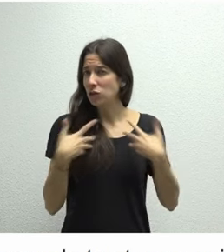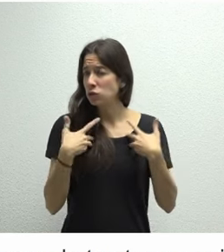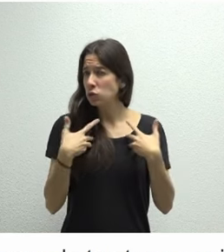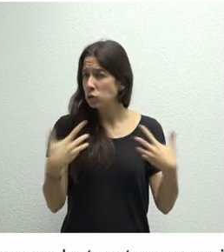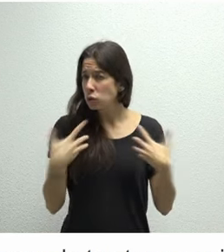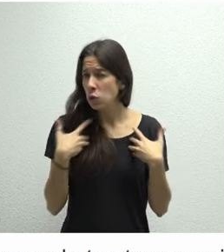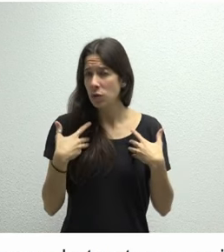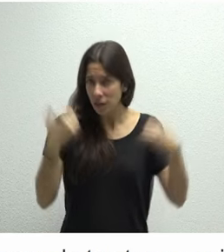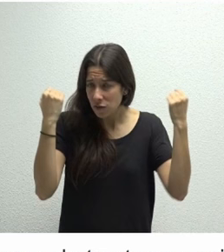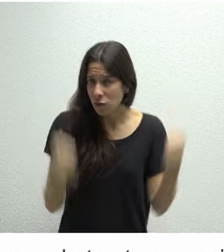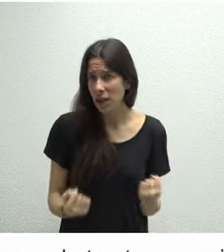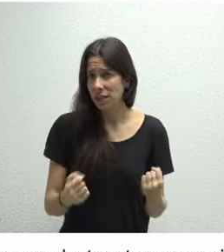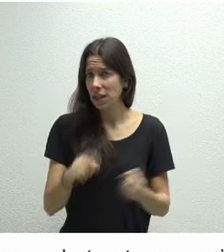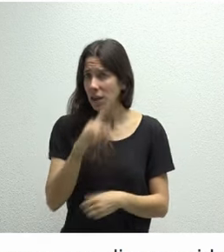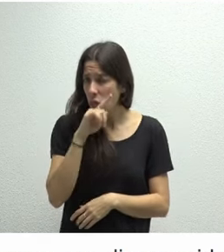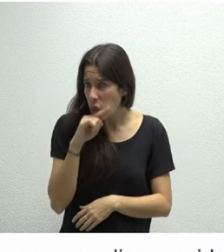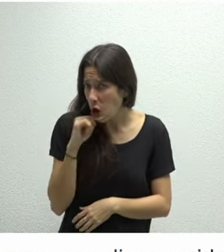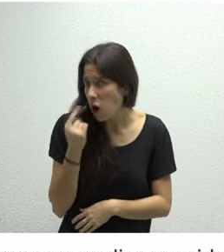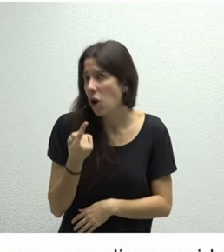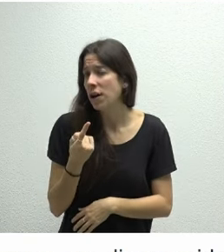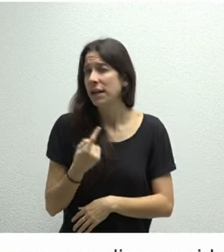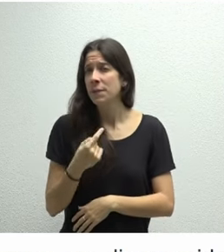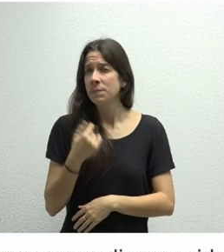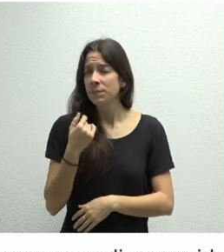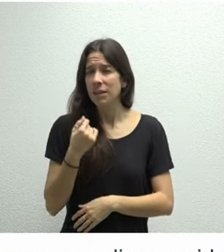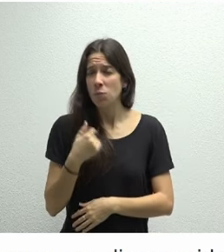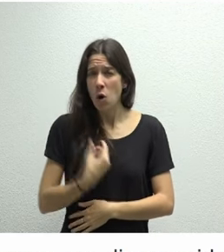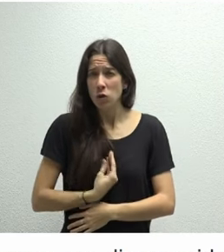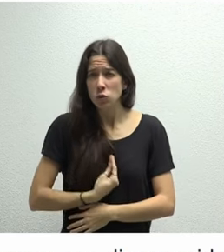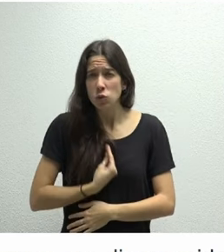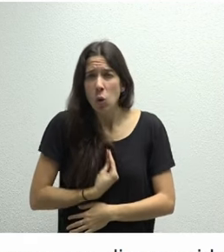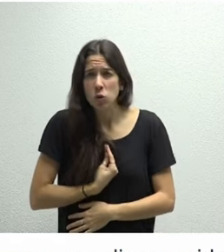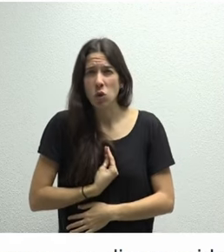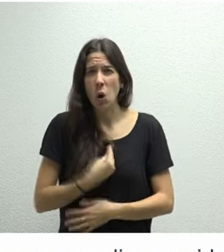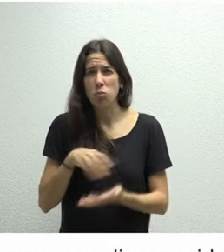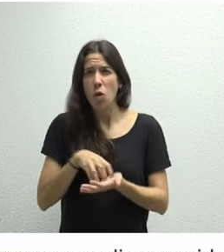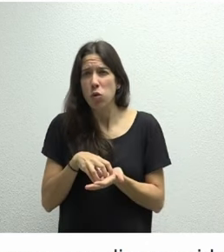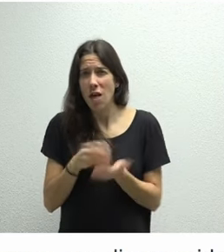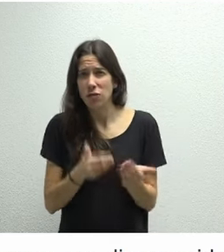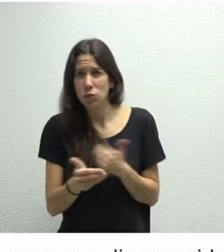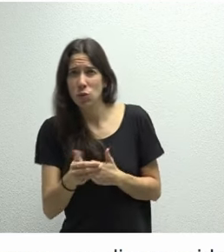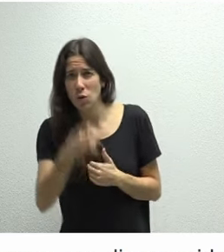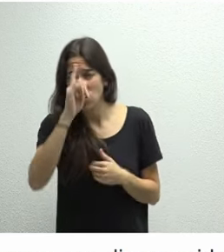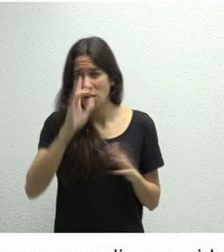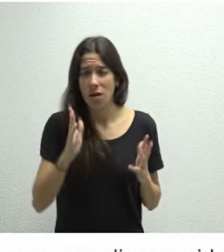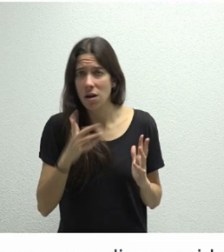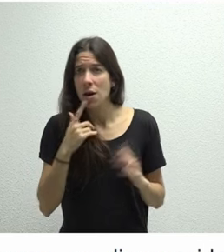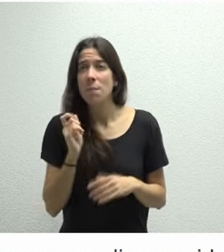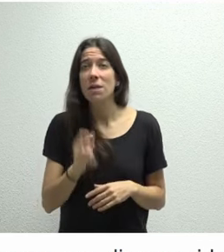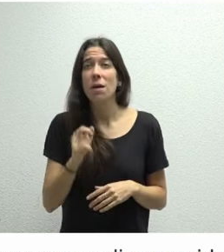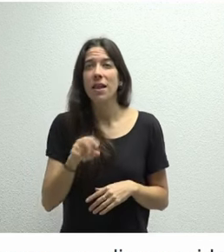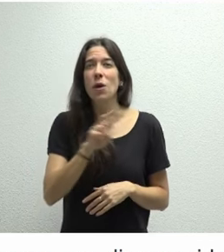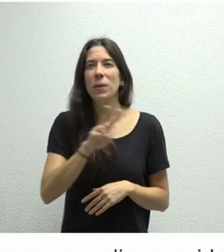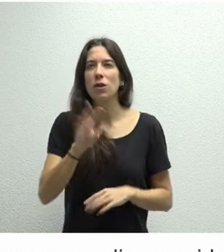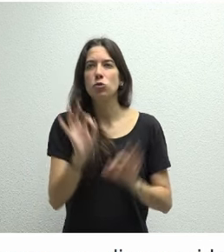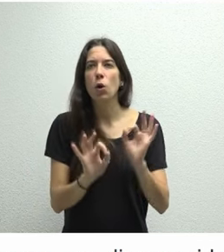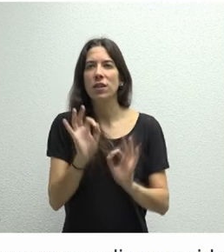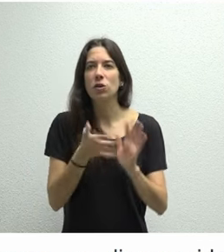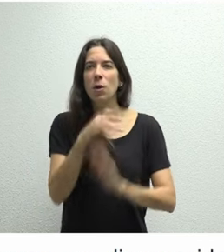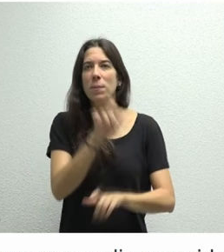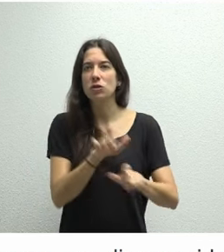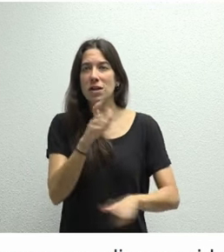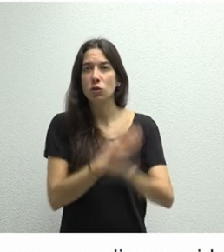población muy herida muy asustada con muchísima incertidumbre de futuro y la prevalencia está en un 22 pero las personas con